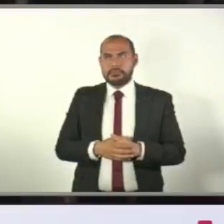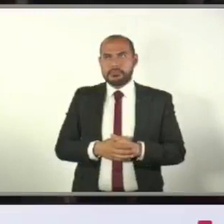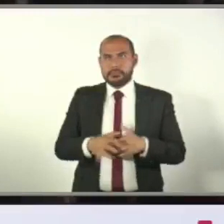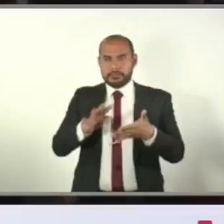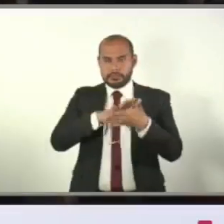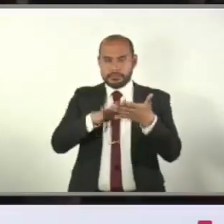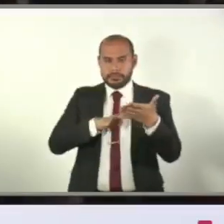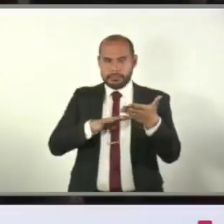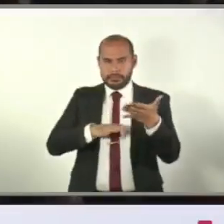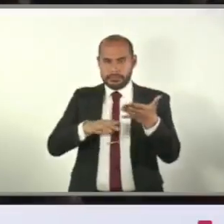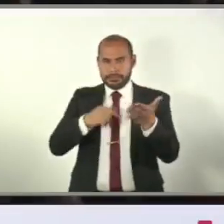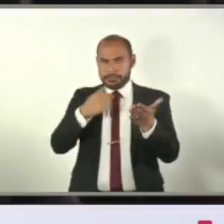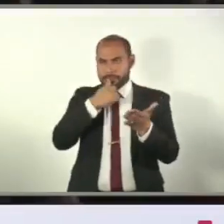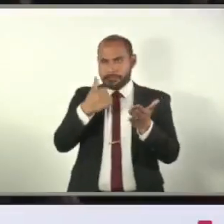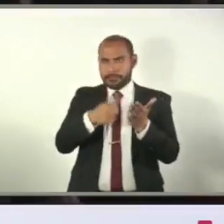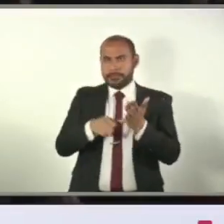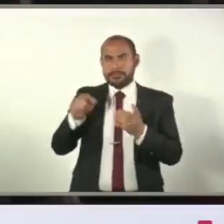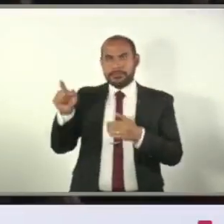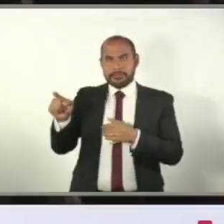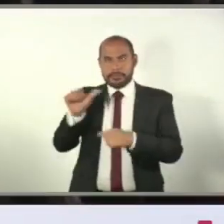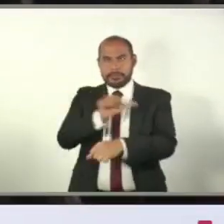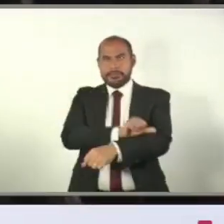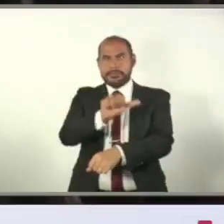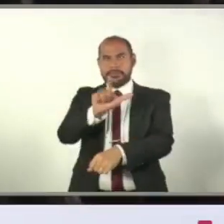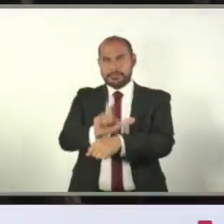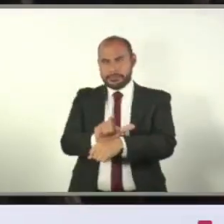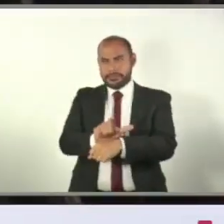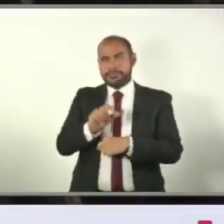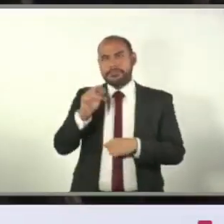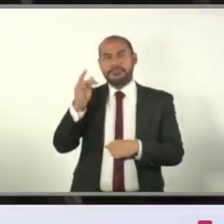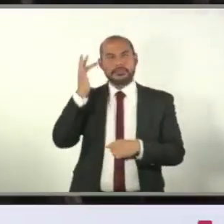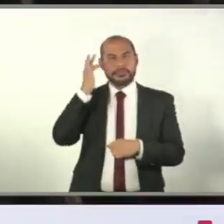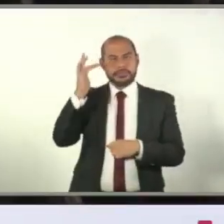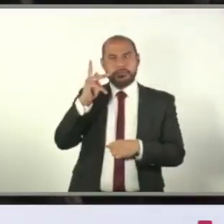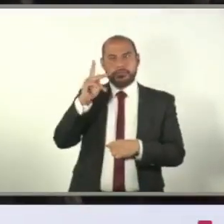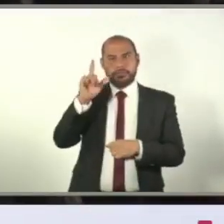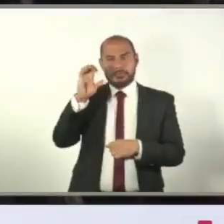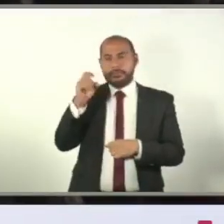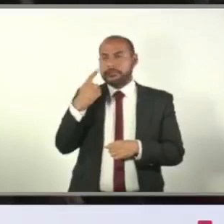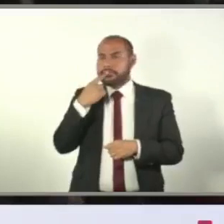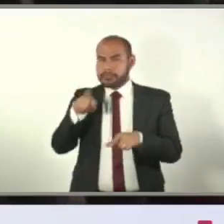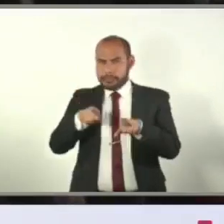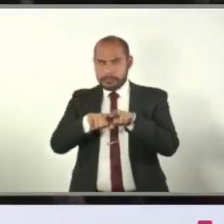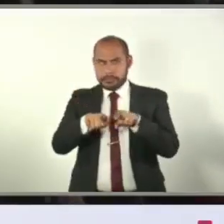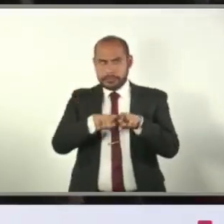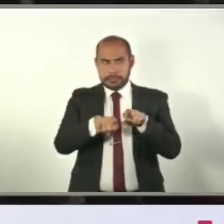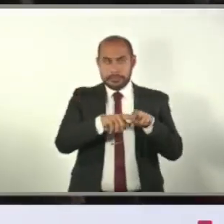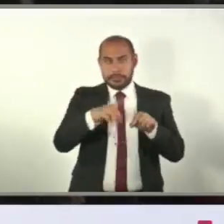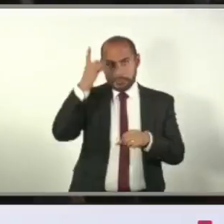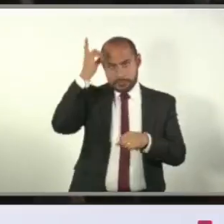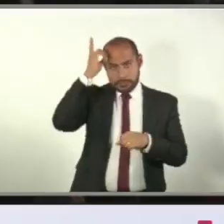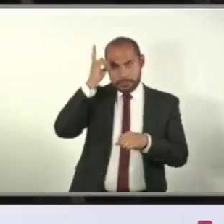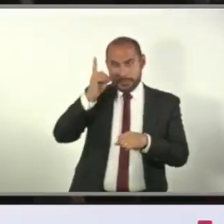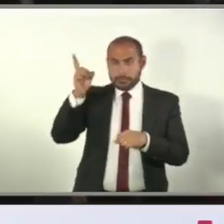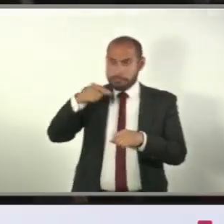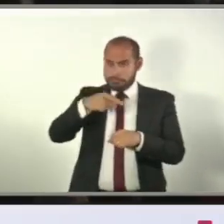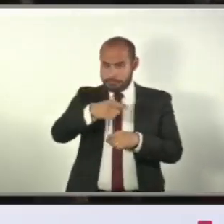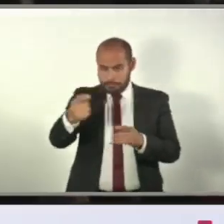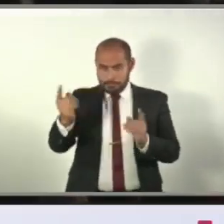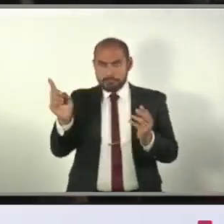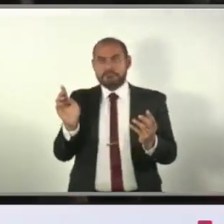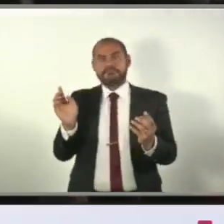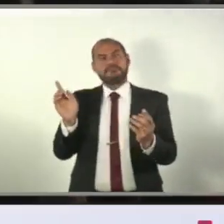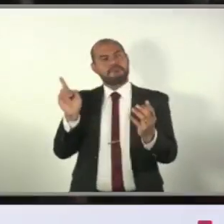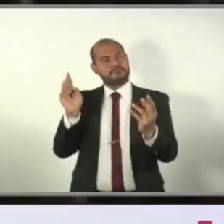Lectura de la carta del apóstol San Pablo a los colosenses. Hermanos, puesto que Dios los ha elegido a ustedes, los